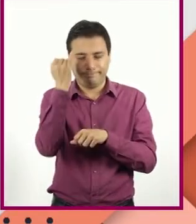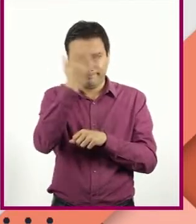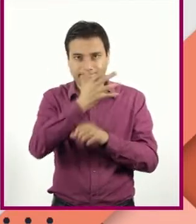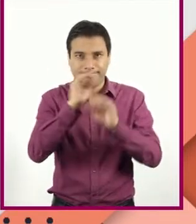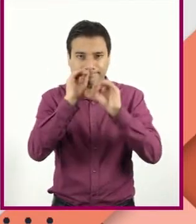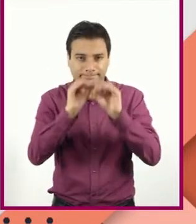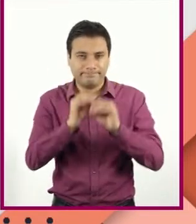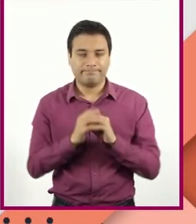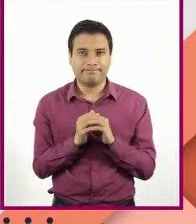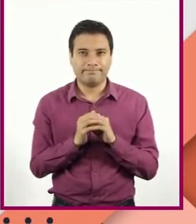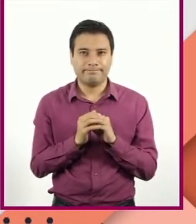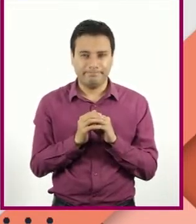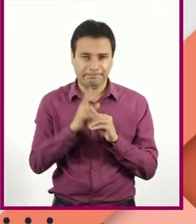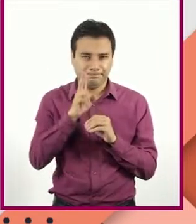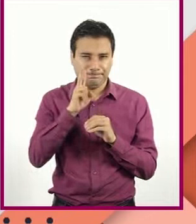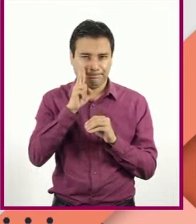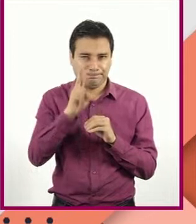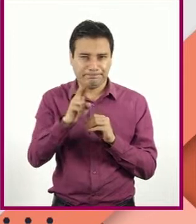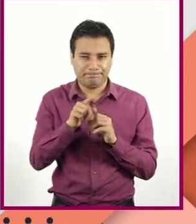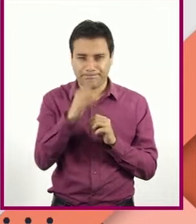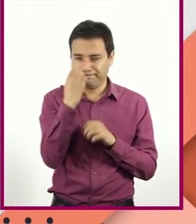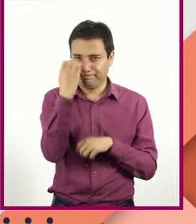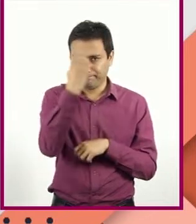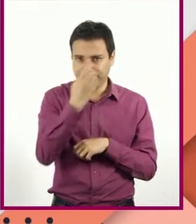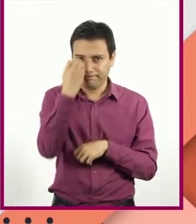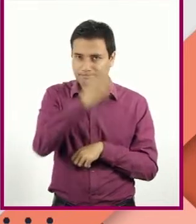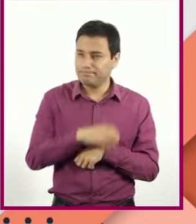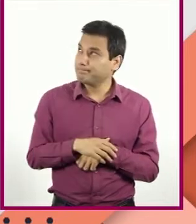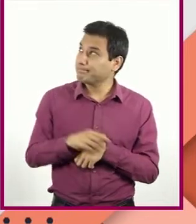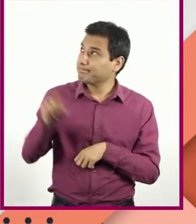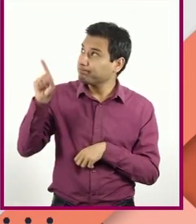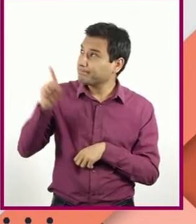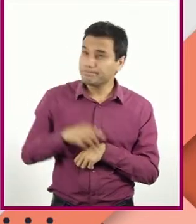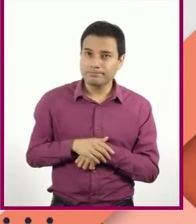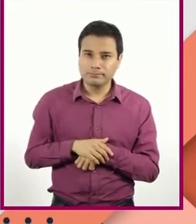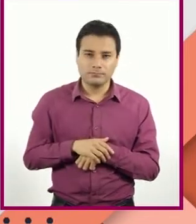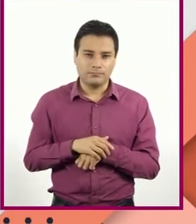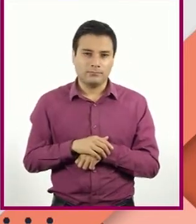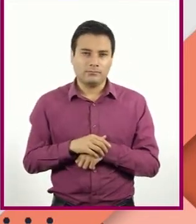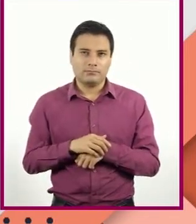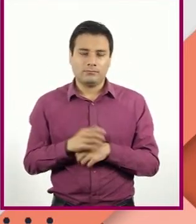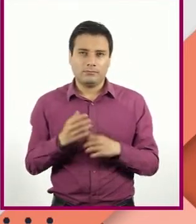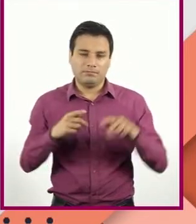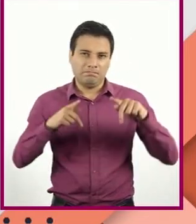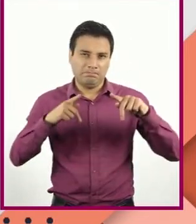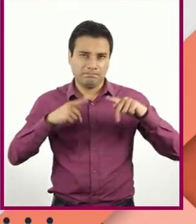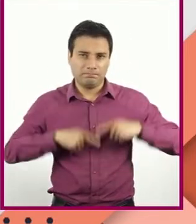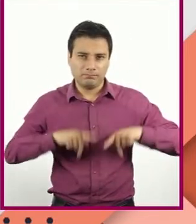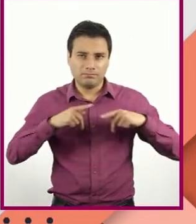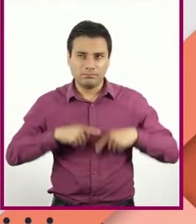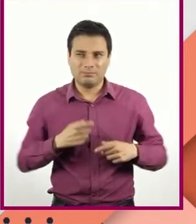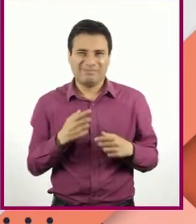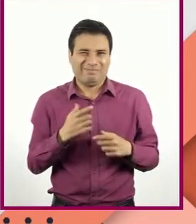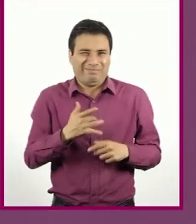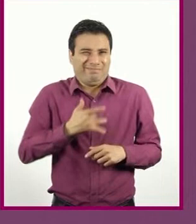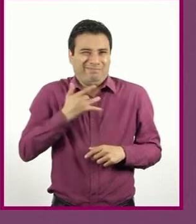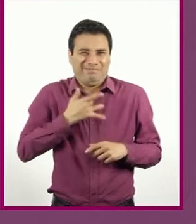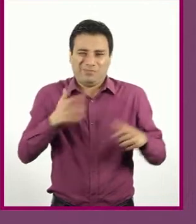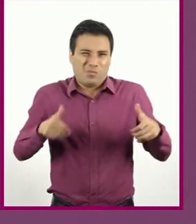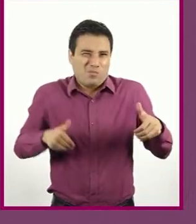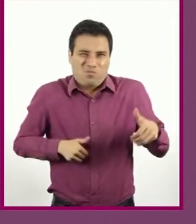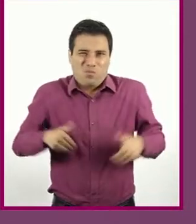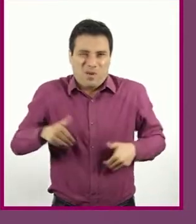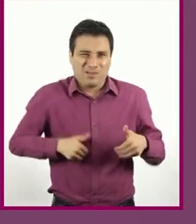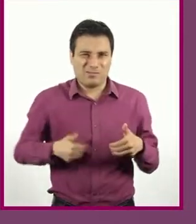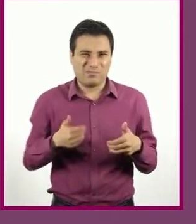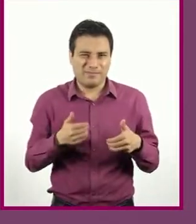con atención, nos daremos cuenta que las viñetas reflejan esa incomodidad y el malestar que sufre nuestro personaje. Hay